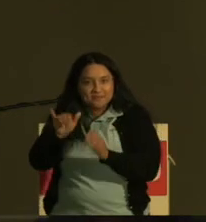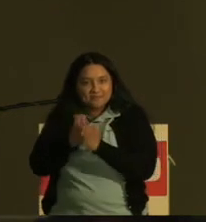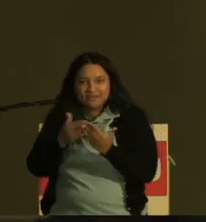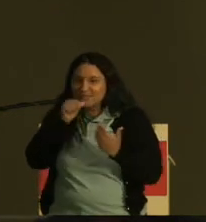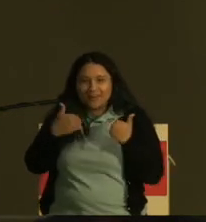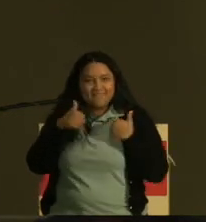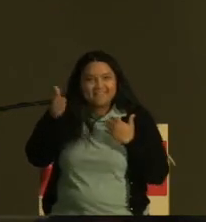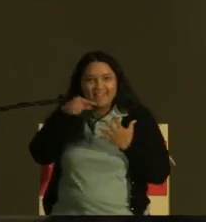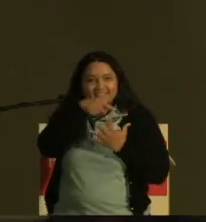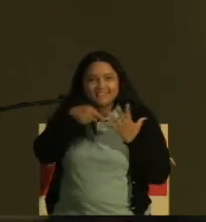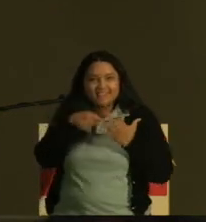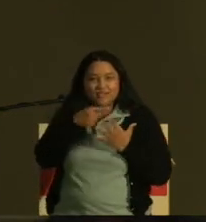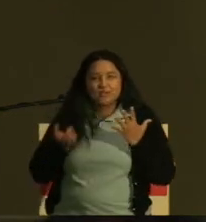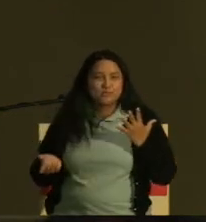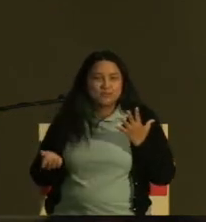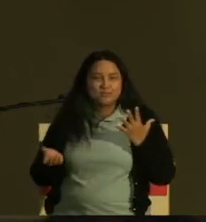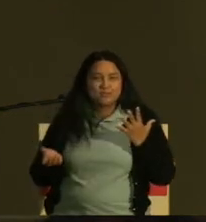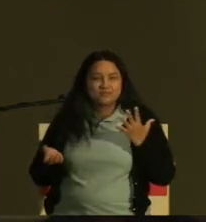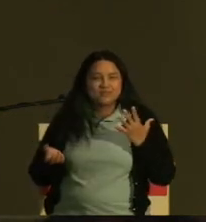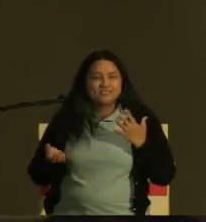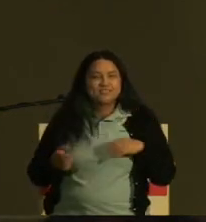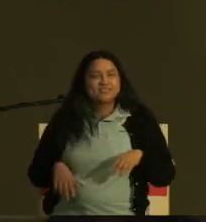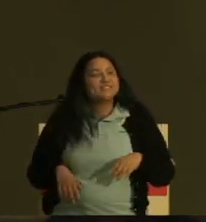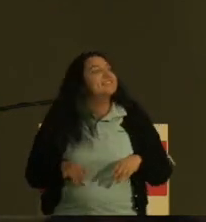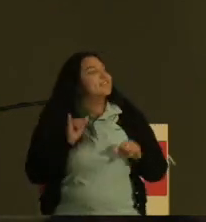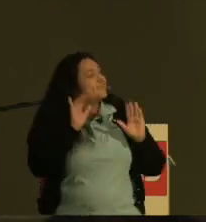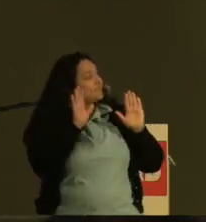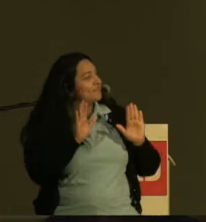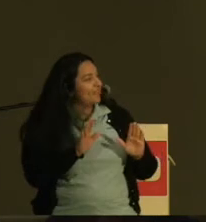hay como... Es fabulosa esta historia.